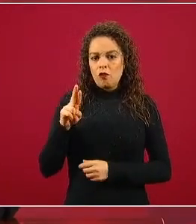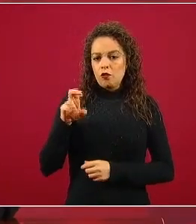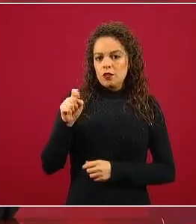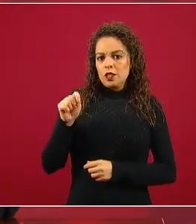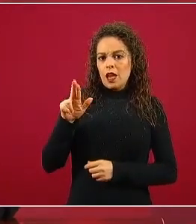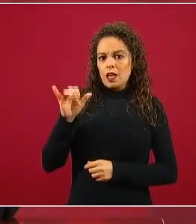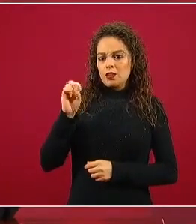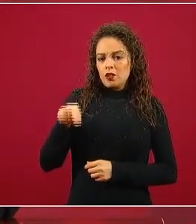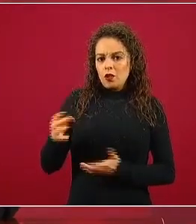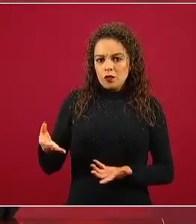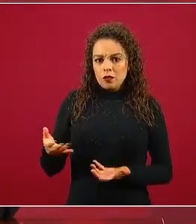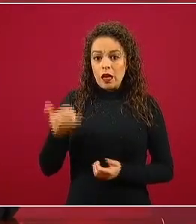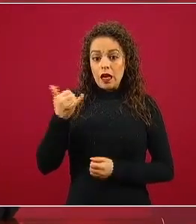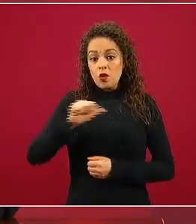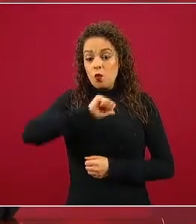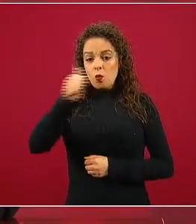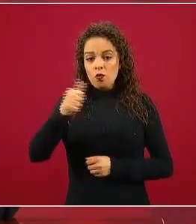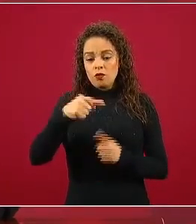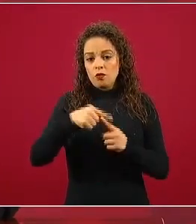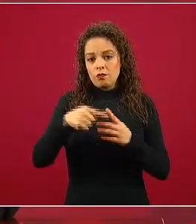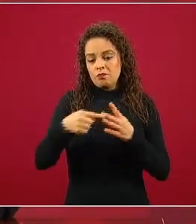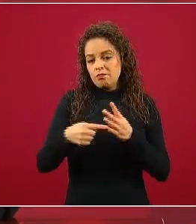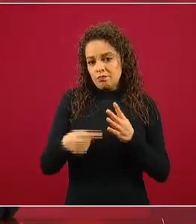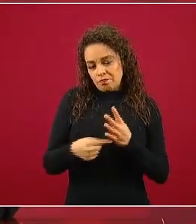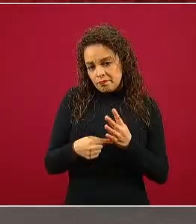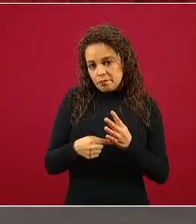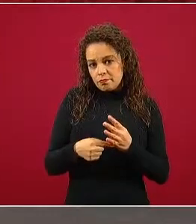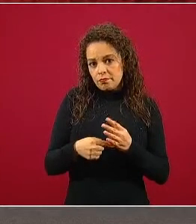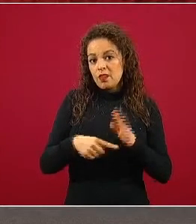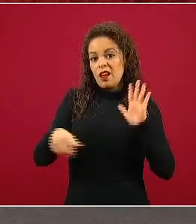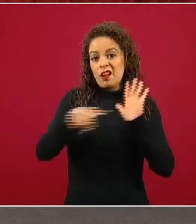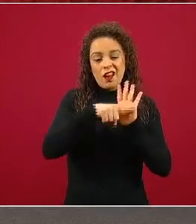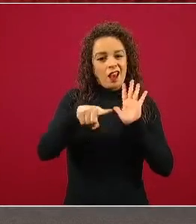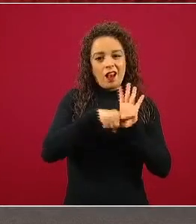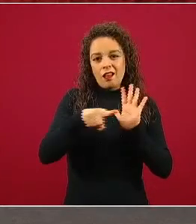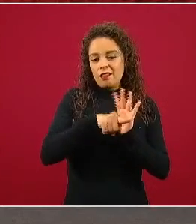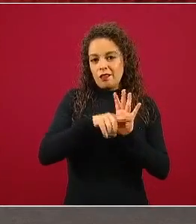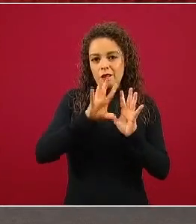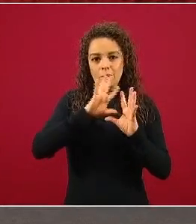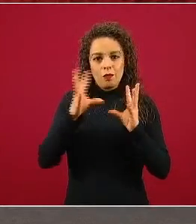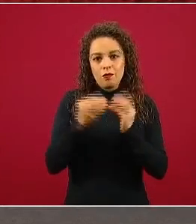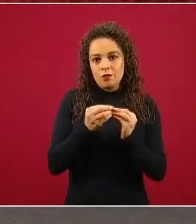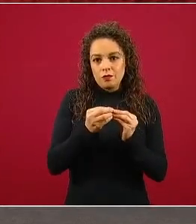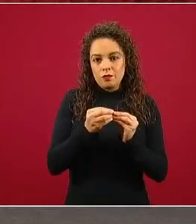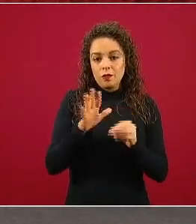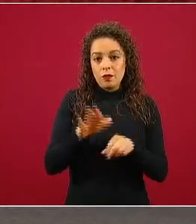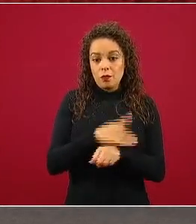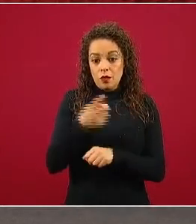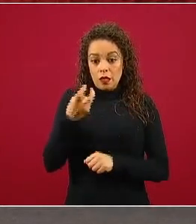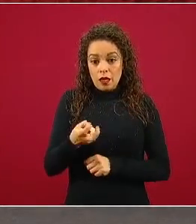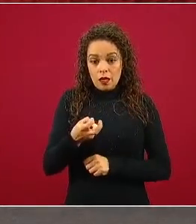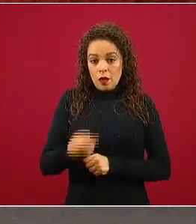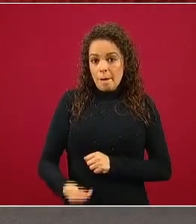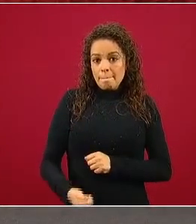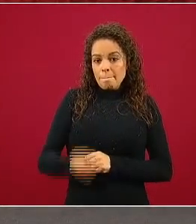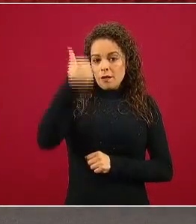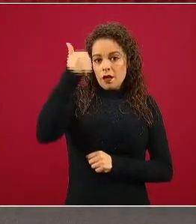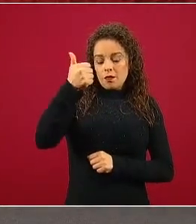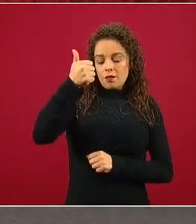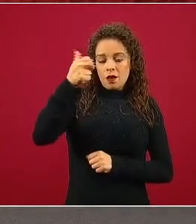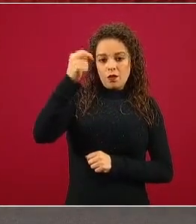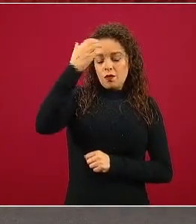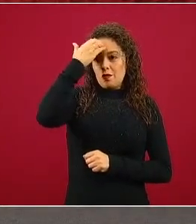emociones negativas, lo cual es normal ya que estamos viviendo una situación completamente inédita. Si esas